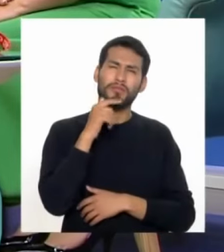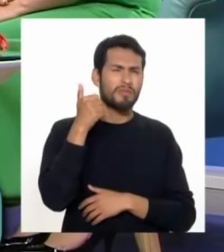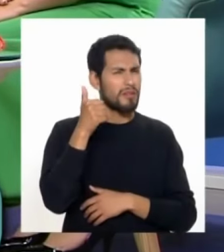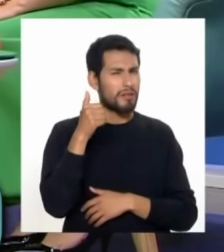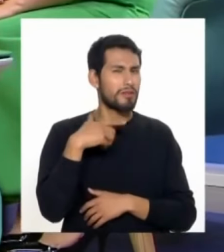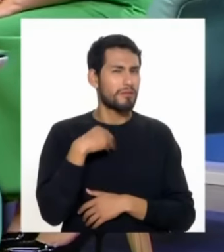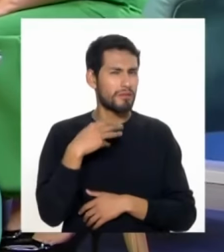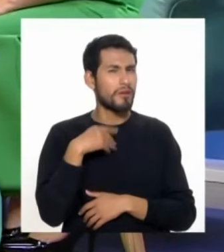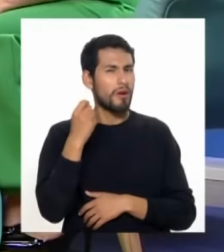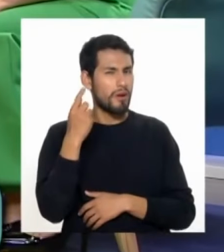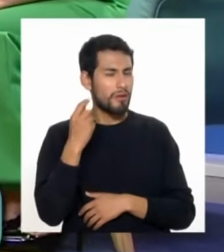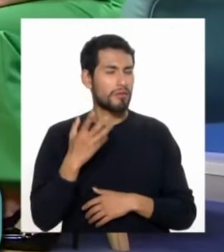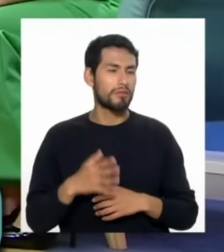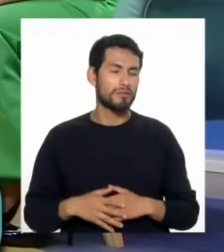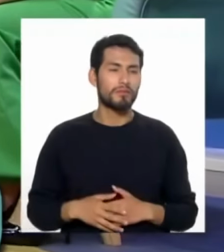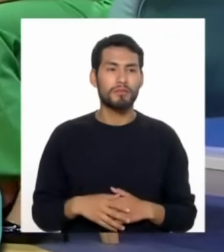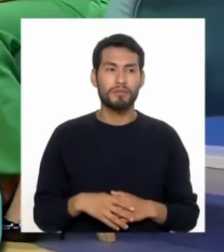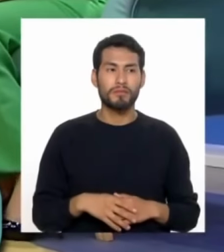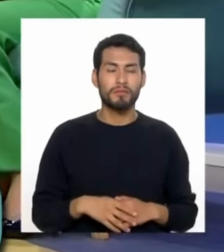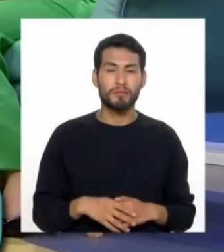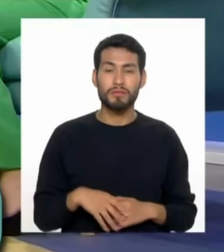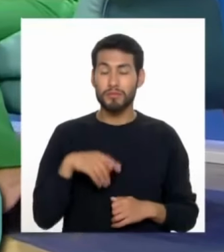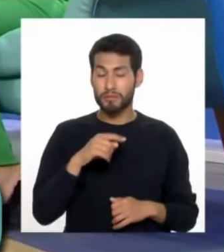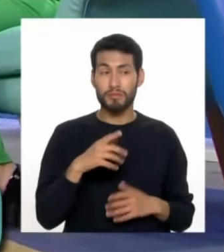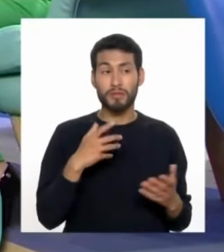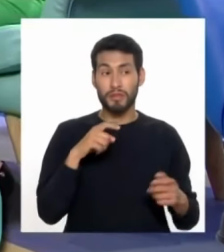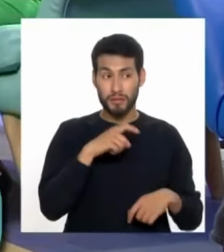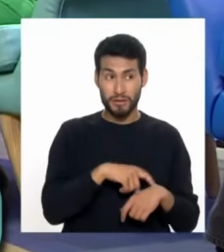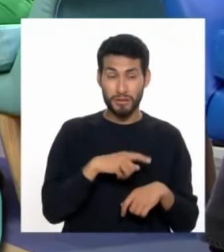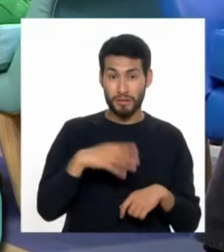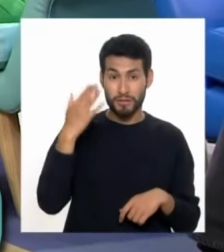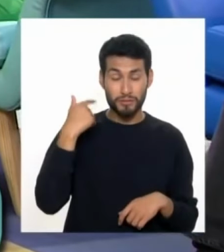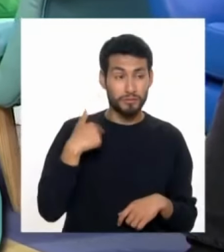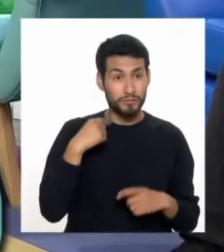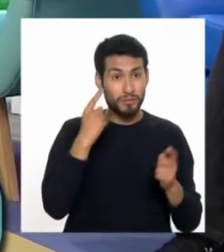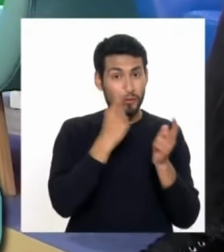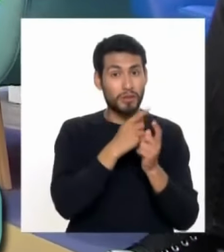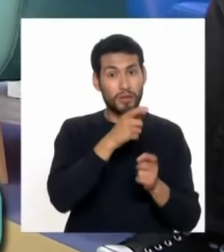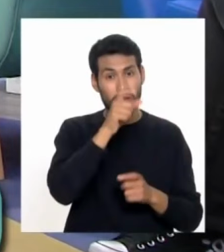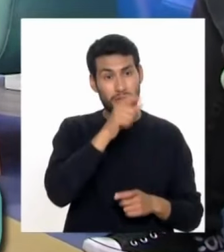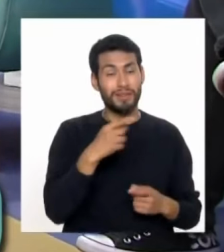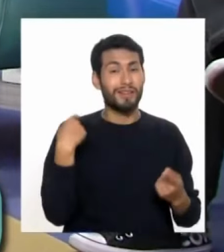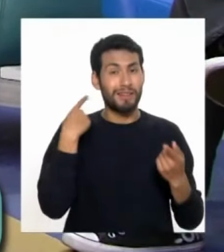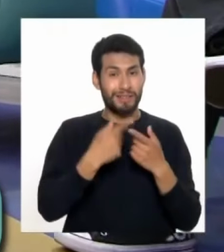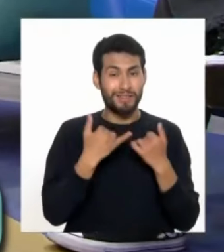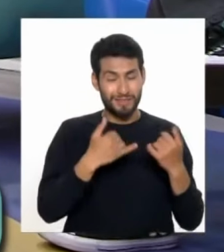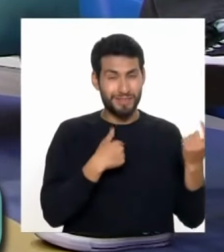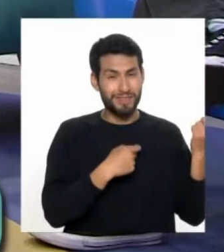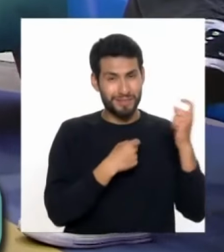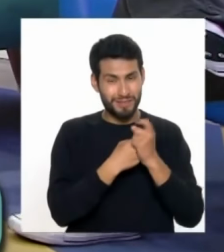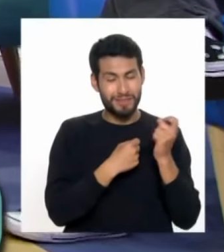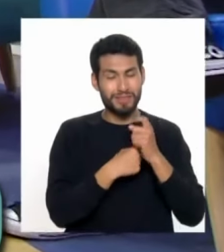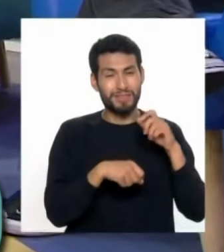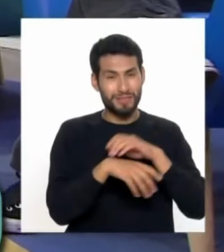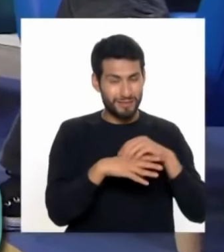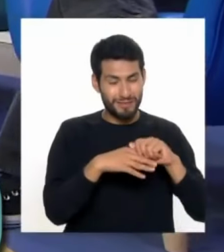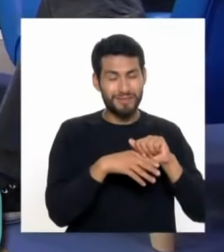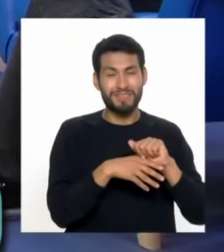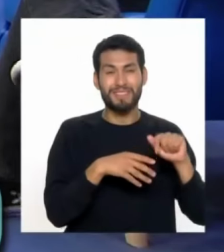a 11 años, en el cual en ese momento puedo conocer a mi entrenador, que hasta la actualidad es mi entrenador, el profesor Miguel